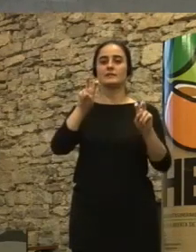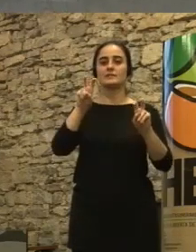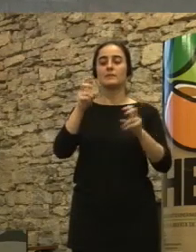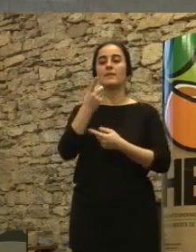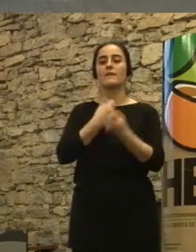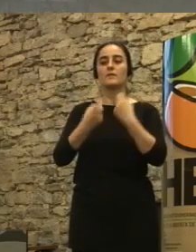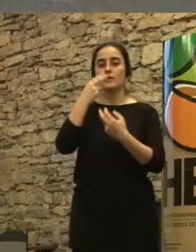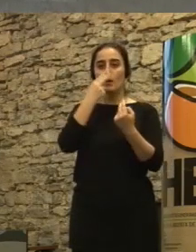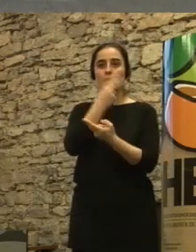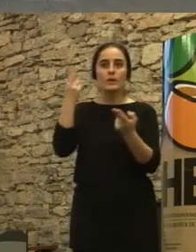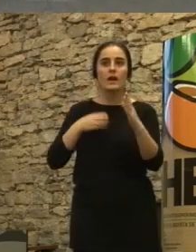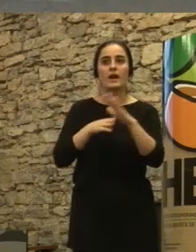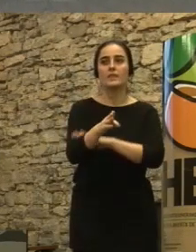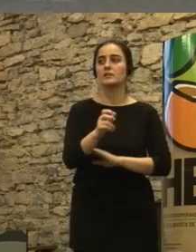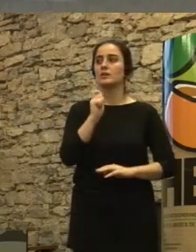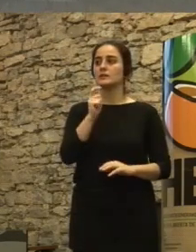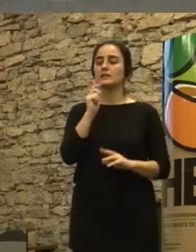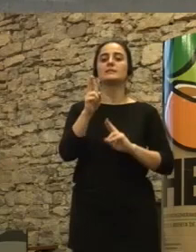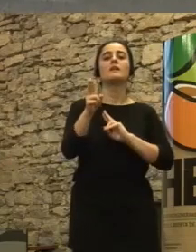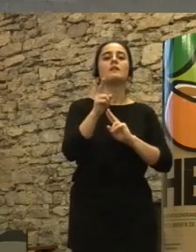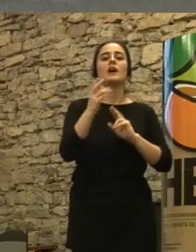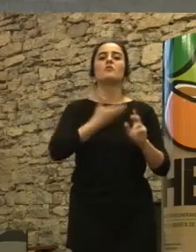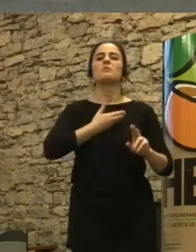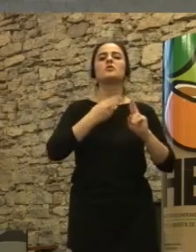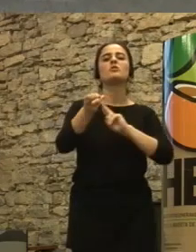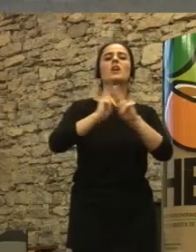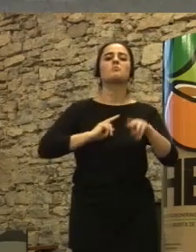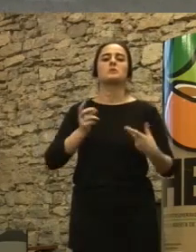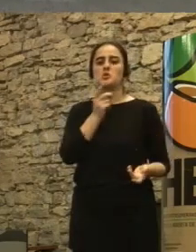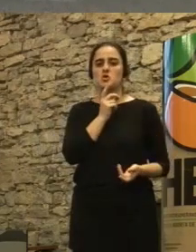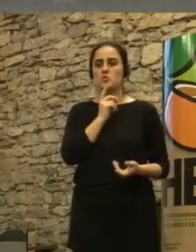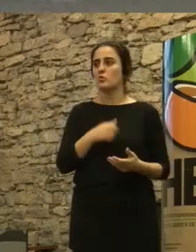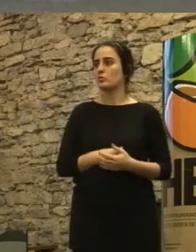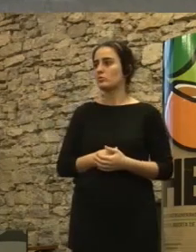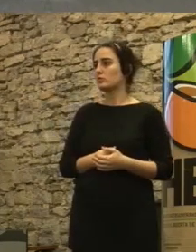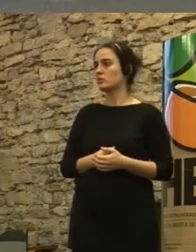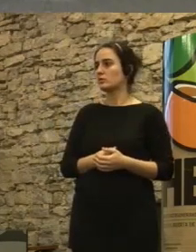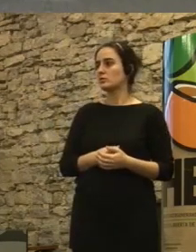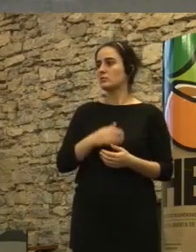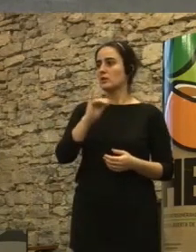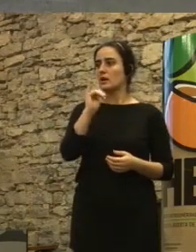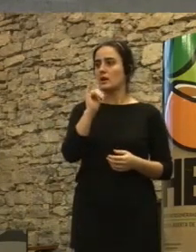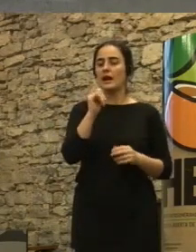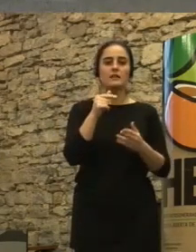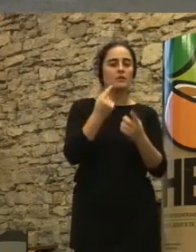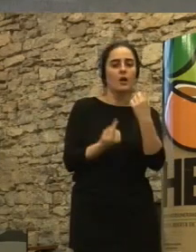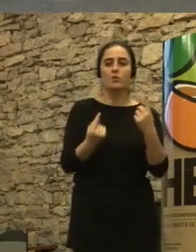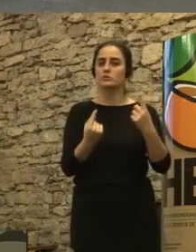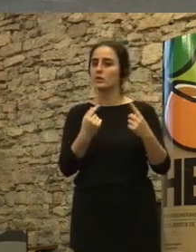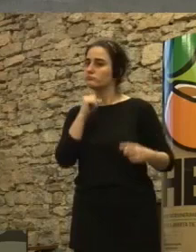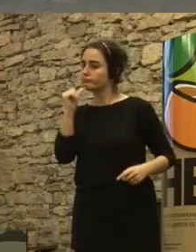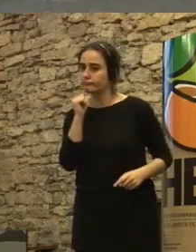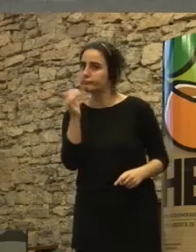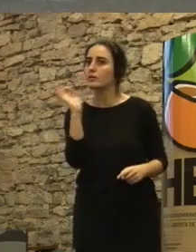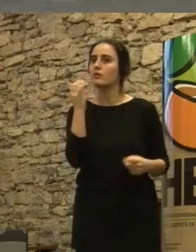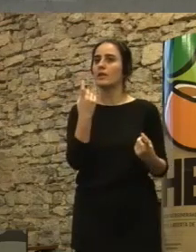información pública, ¿qué respuesta estás teniendo de los ayuntamientos cuando tienes resistencias? ¿Has